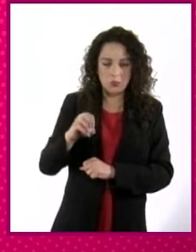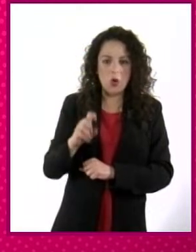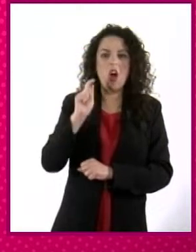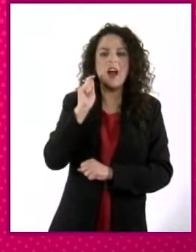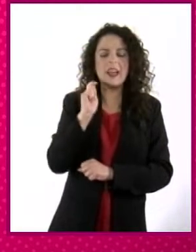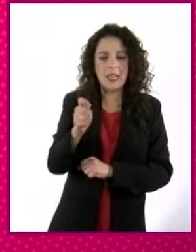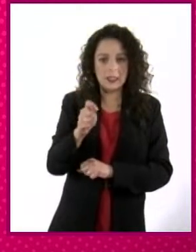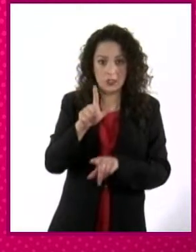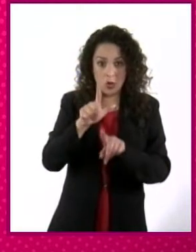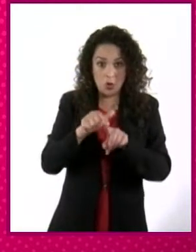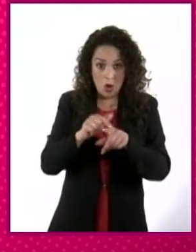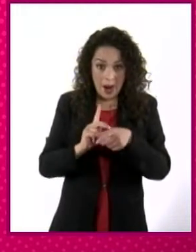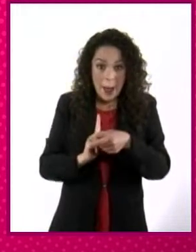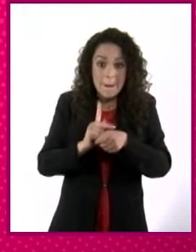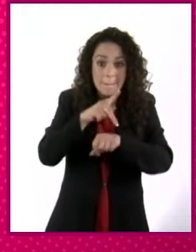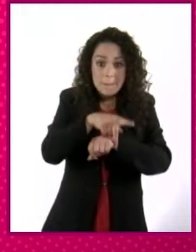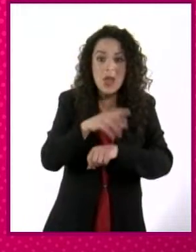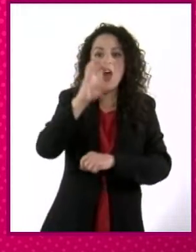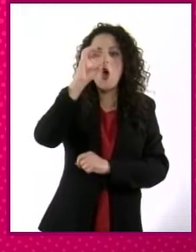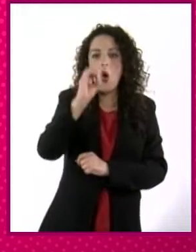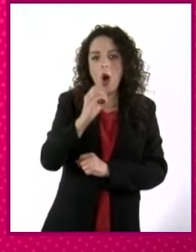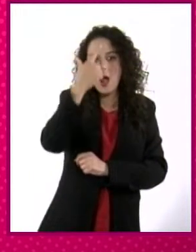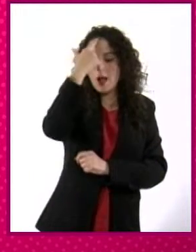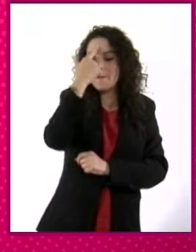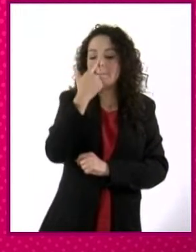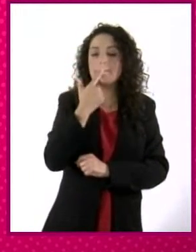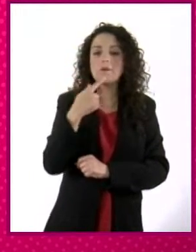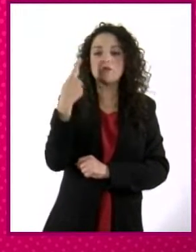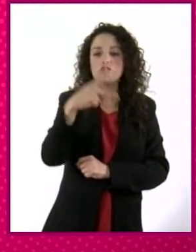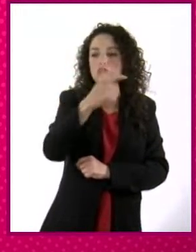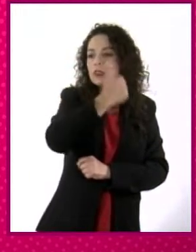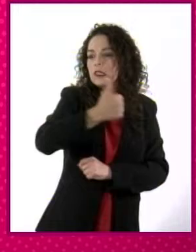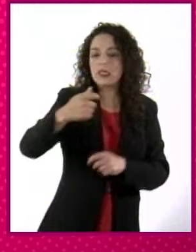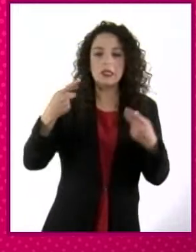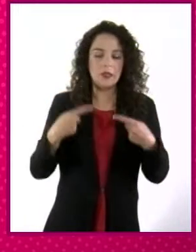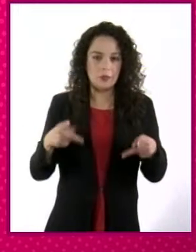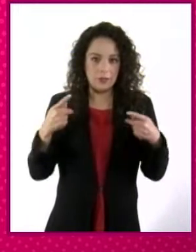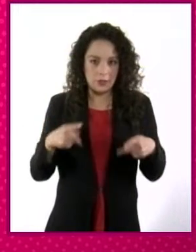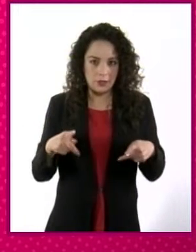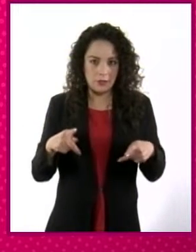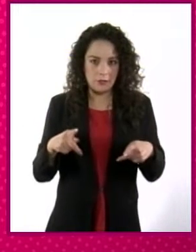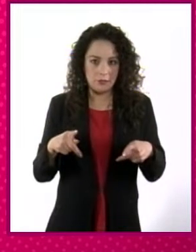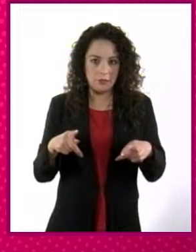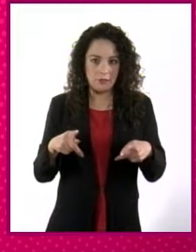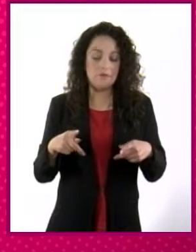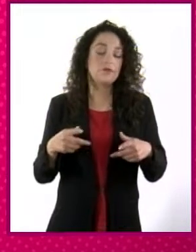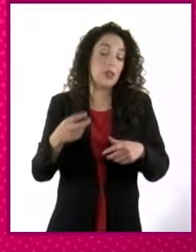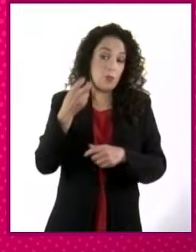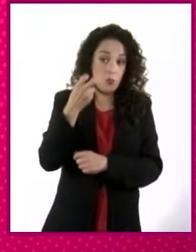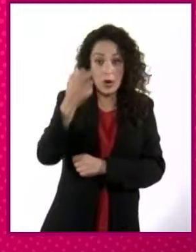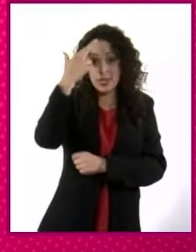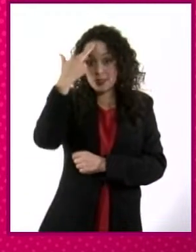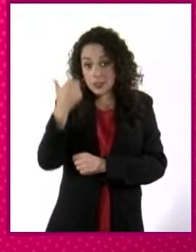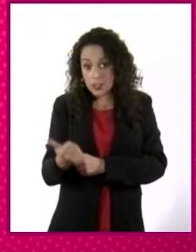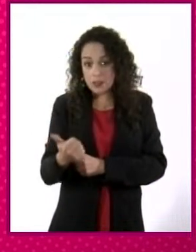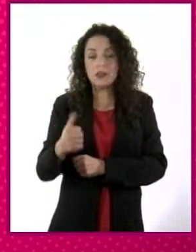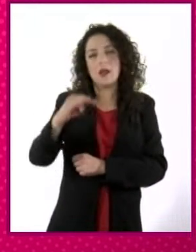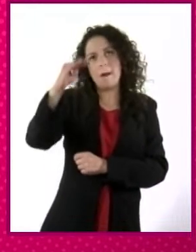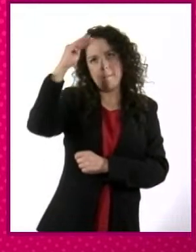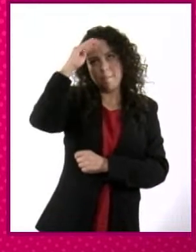o en los rasgos que uno tiene, ¿no? Y por lo mismo se piensa que